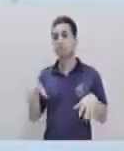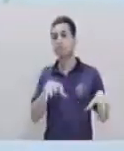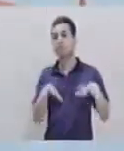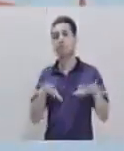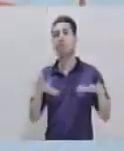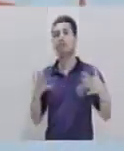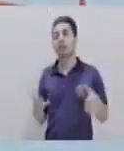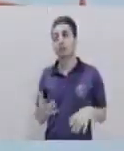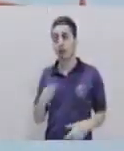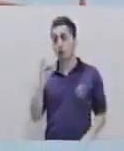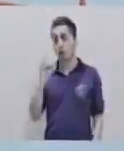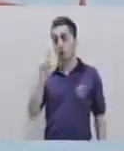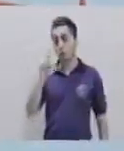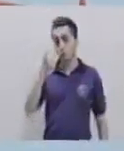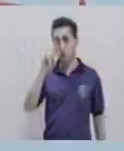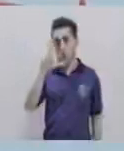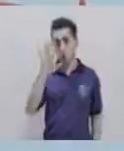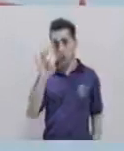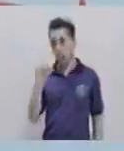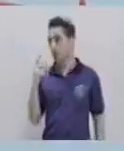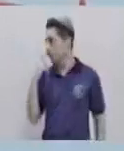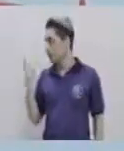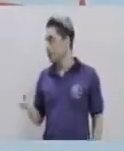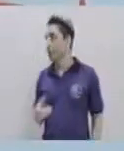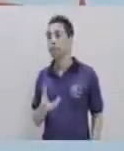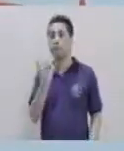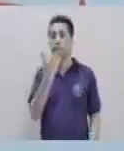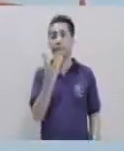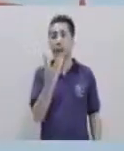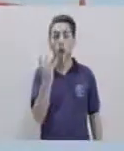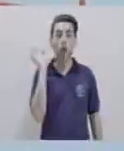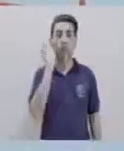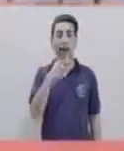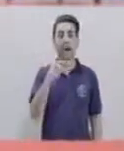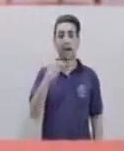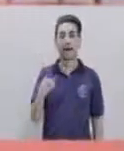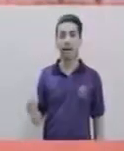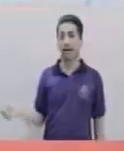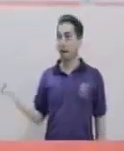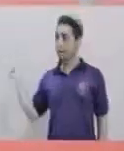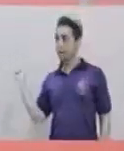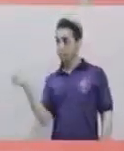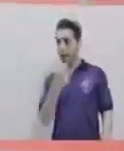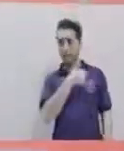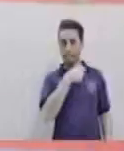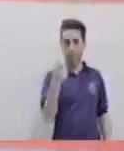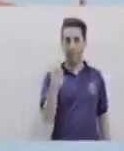pelota de tenis y lanzaremos la pelota hacia arriba y la atrapamos con la misma mano.